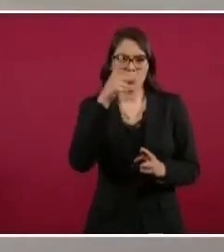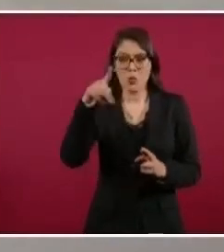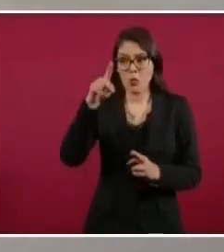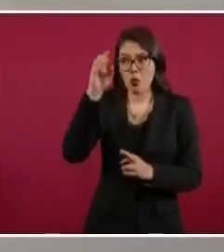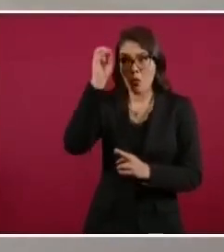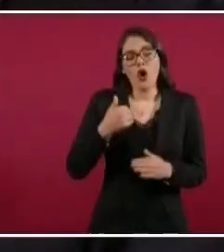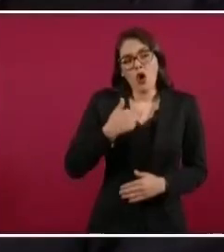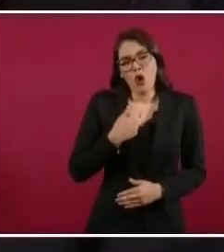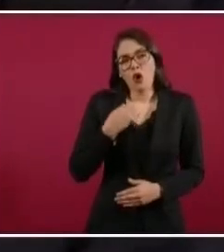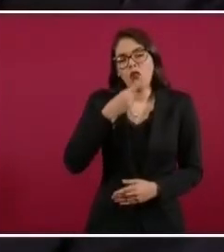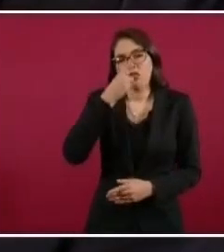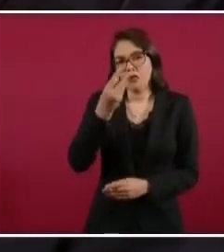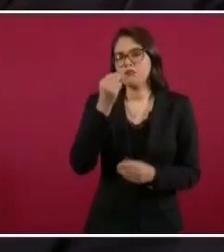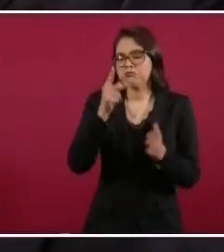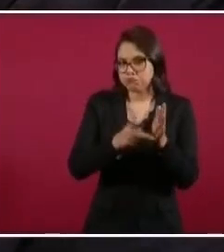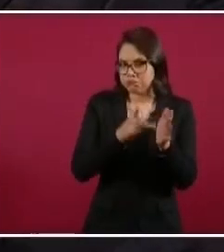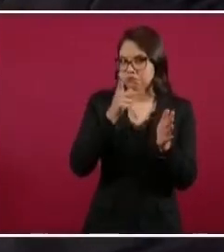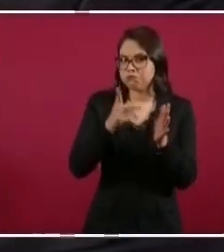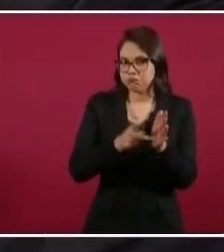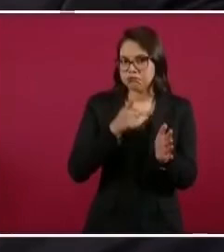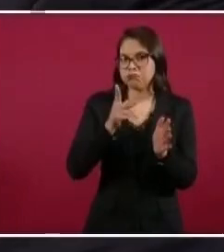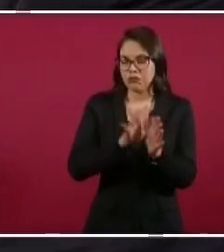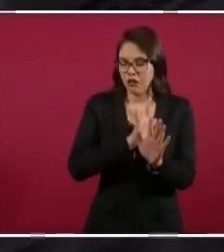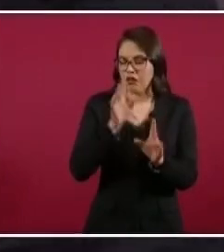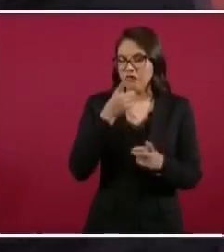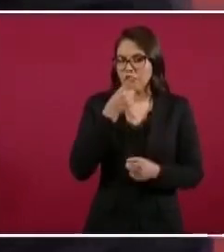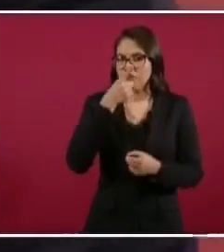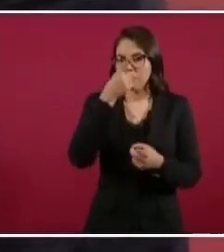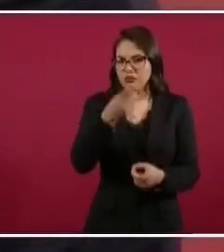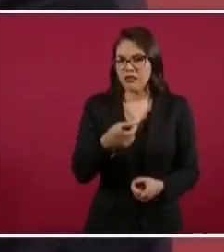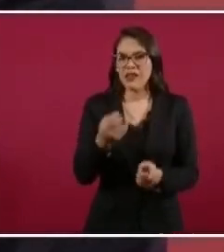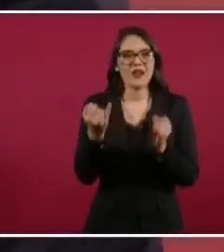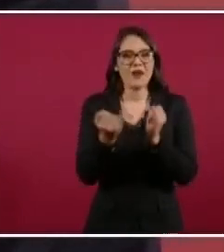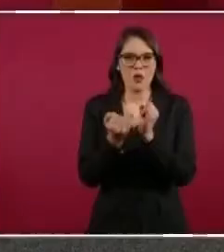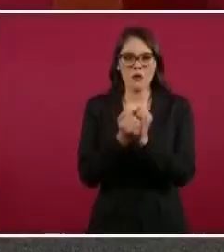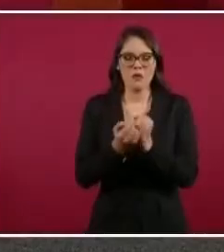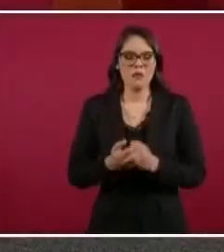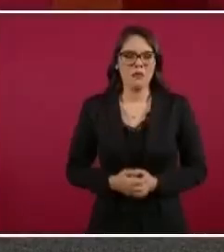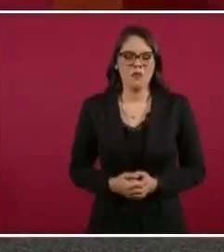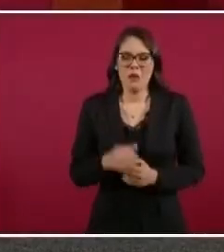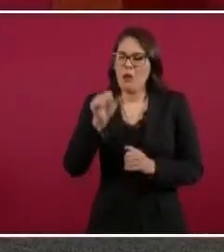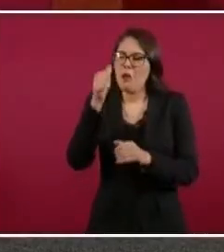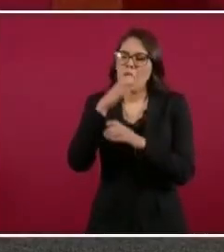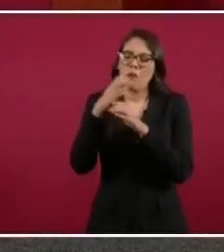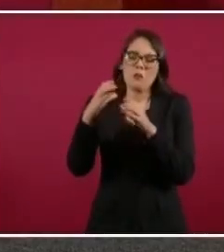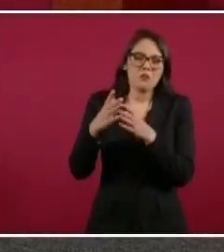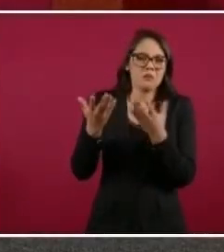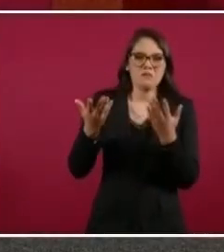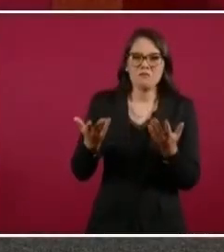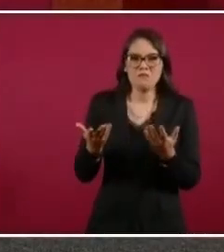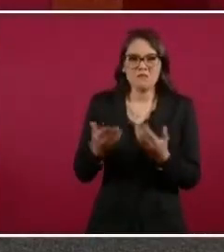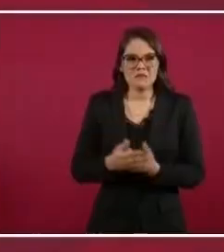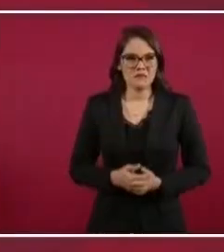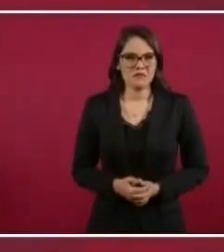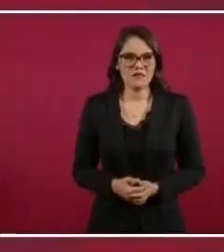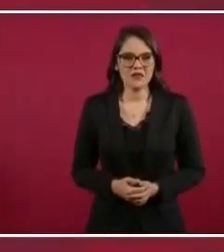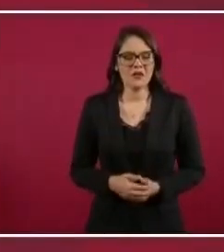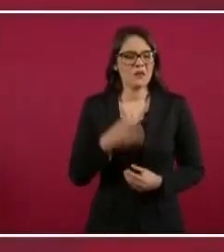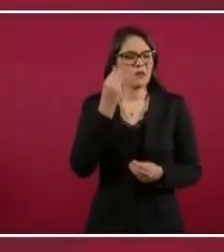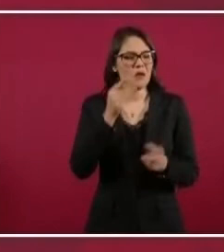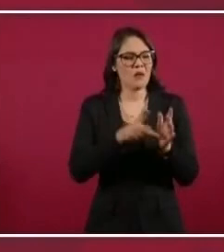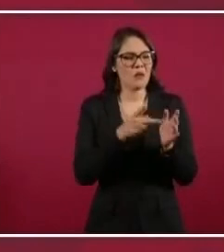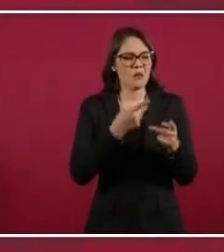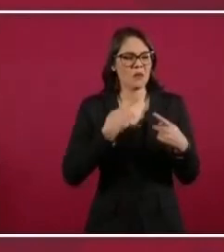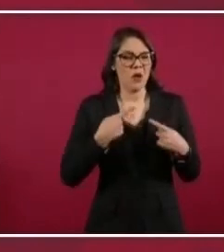más de 1.070 millones de pesos sería histórico en la víspera de la elección más grande del país, el mandatario apuntó que los